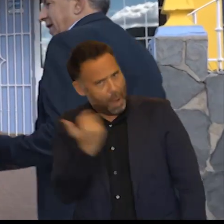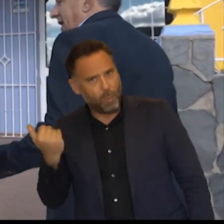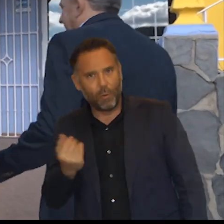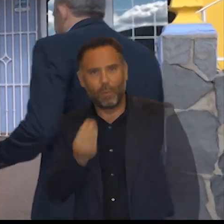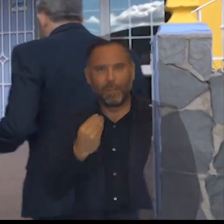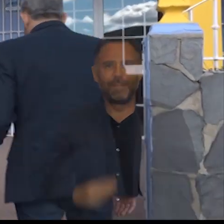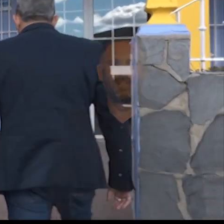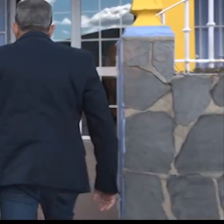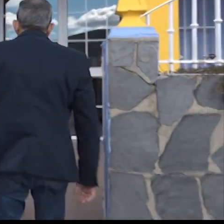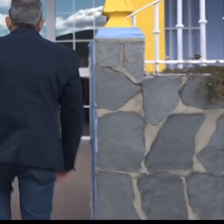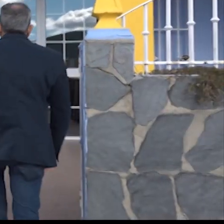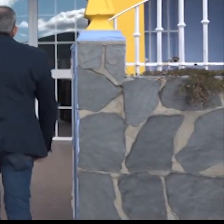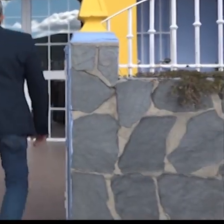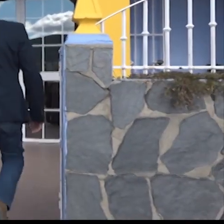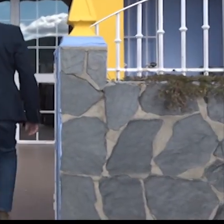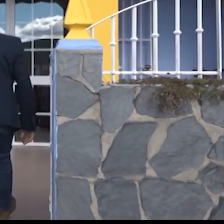Vamos para